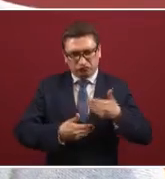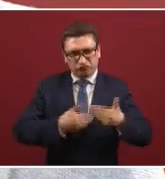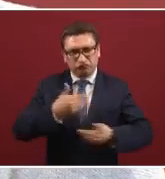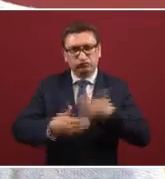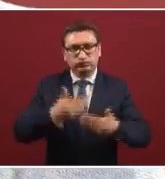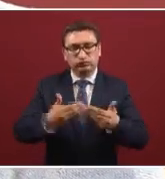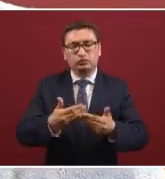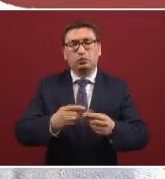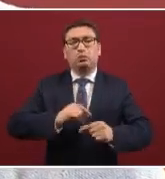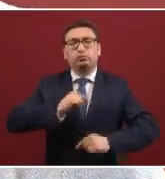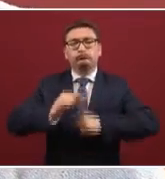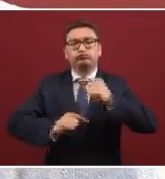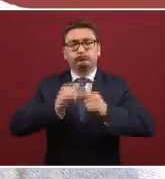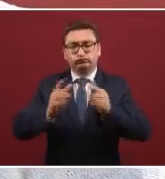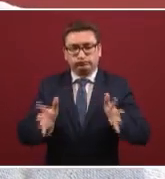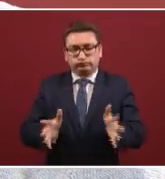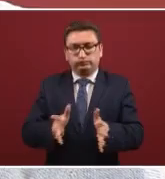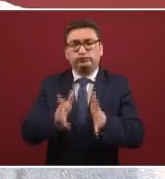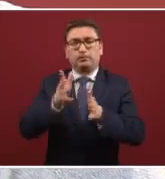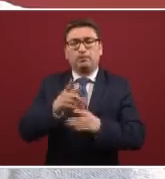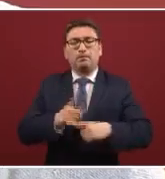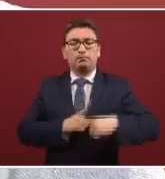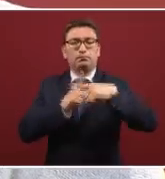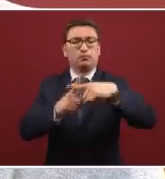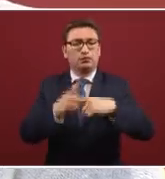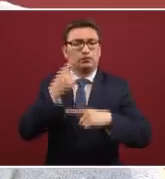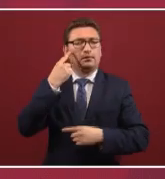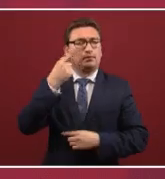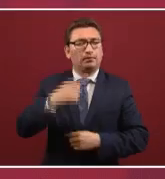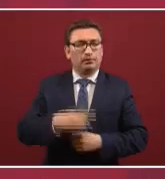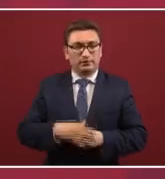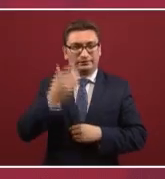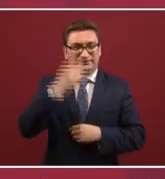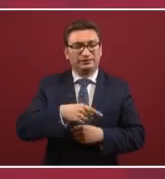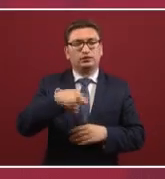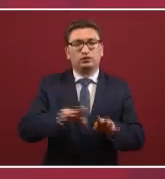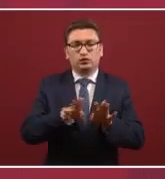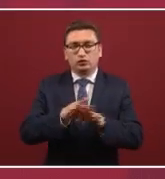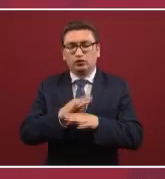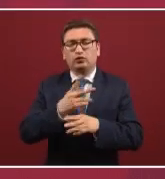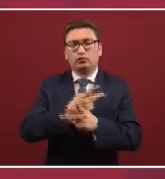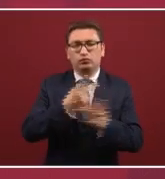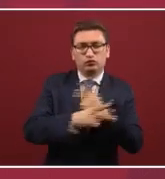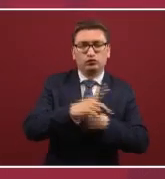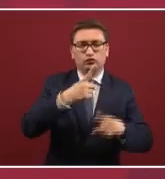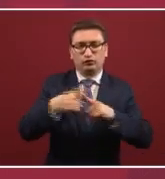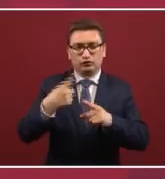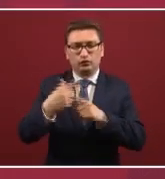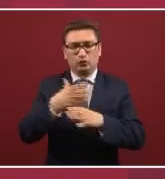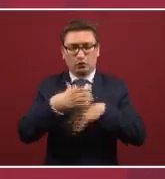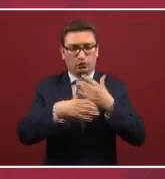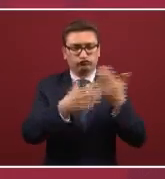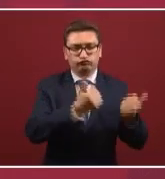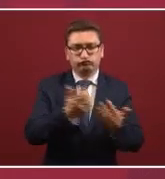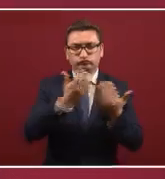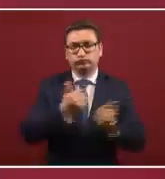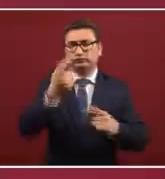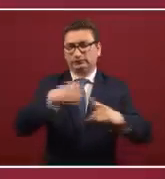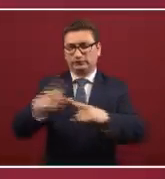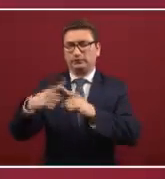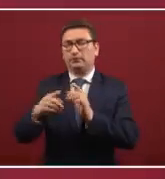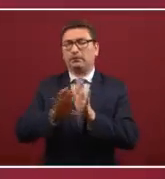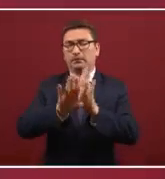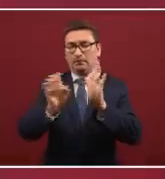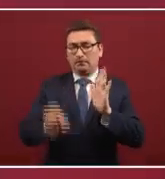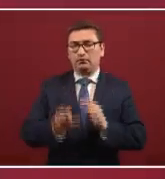unos efectos positivos en las cadenas de proveeduría, en las cadenas de abasto. Tal es el caso, por